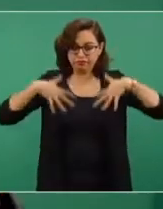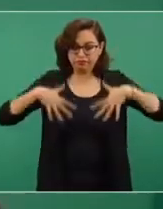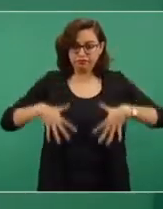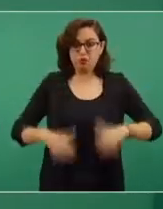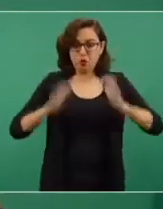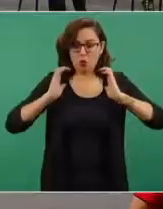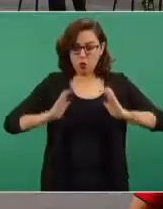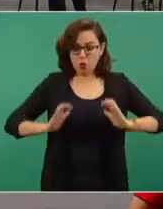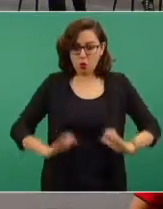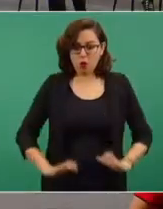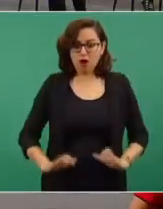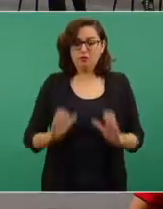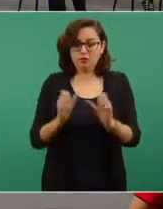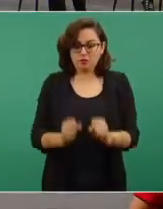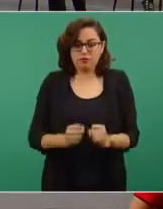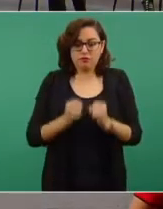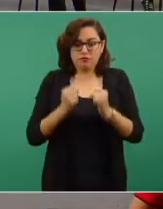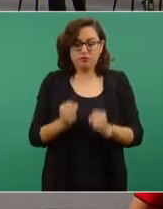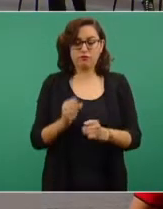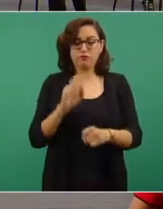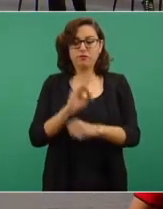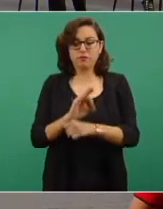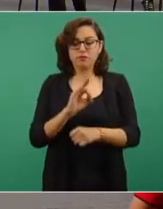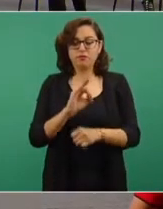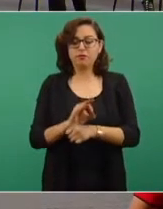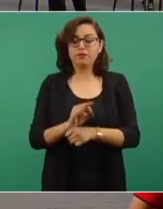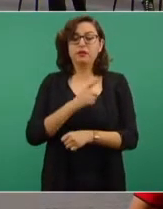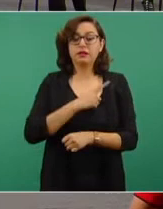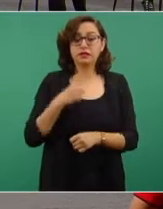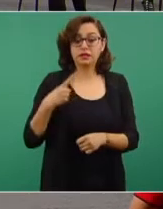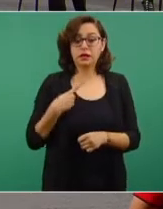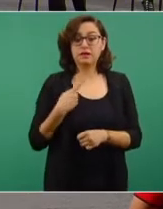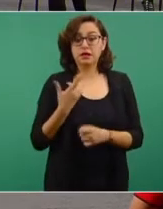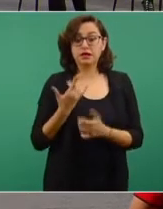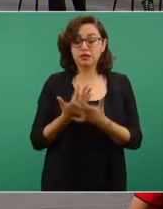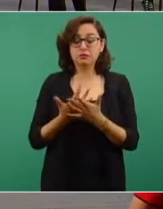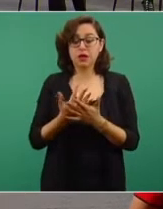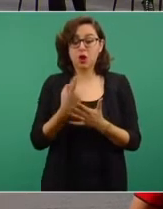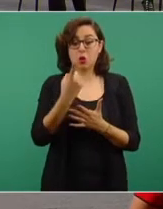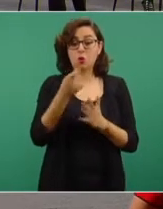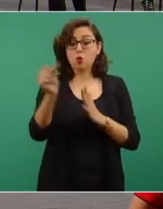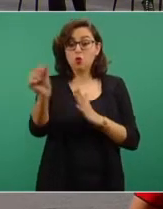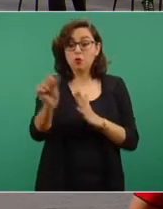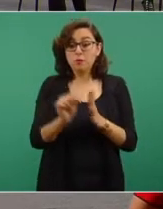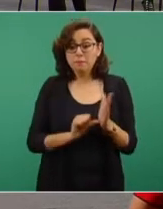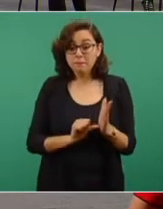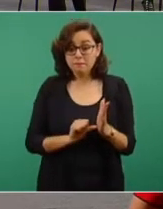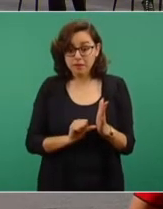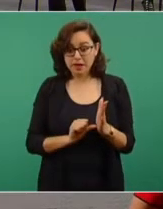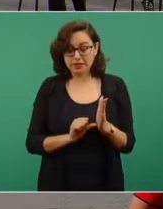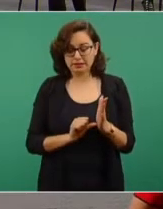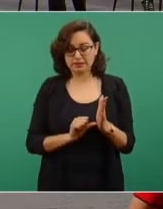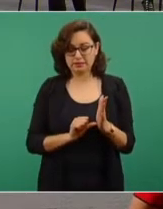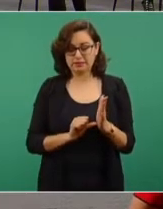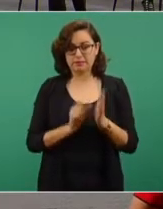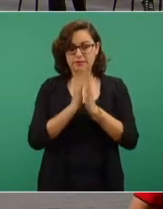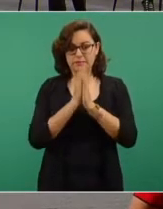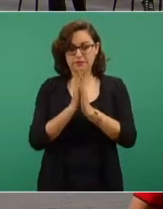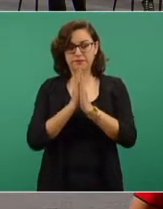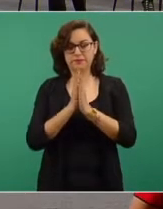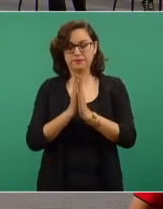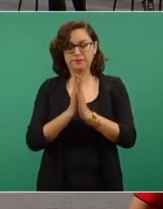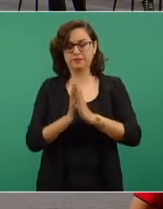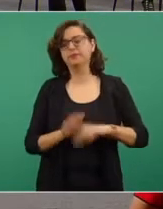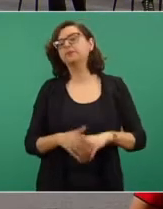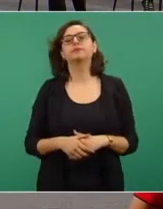protección existe desde la primera dosis, pero hay que esperar el mes para que surta su mejor efecto. La